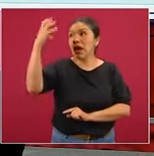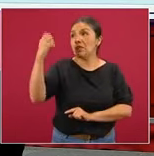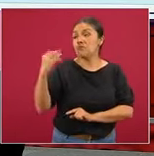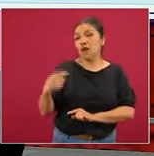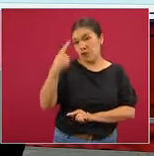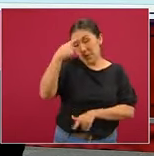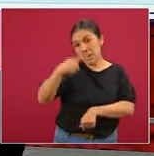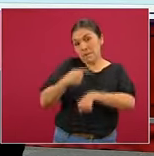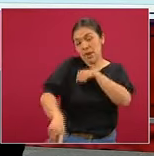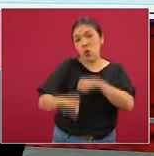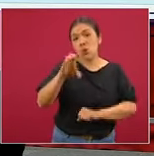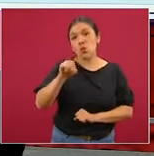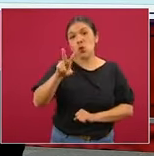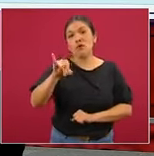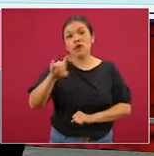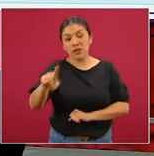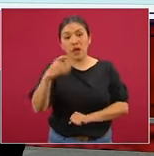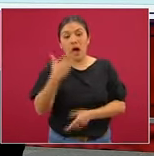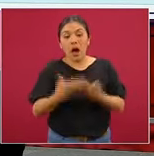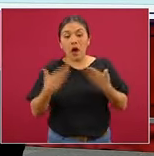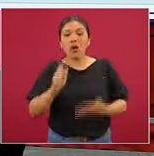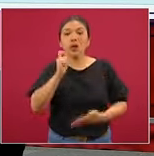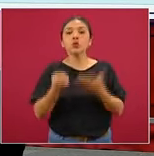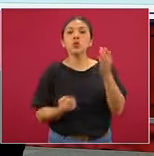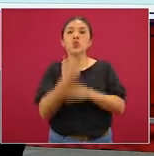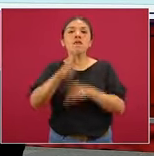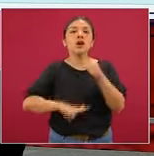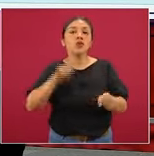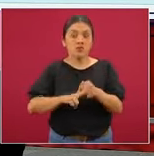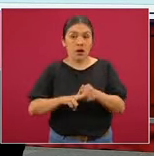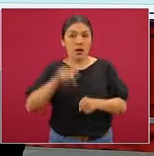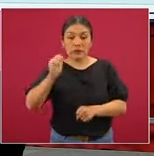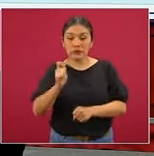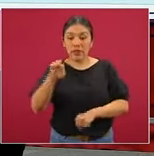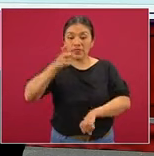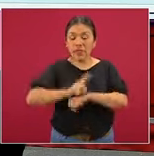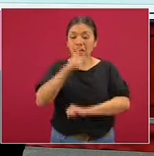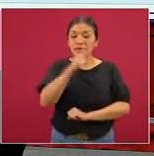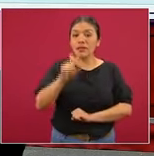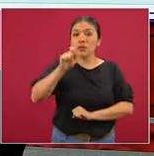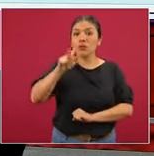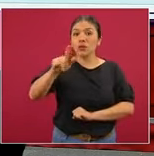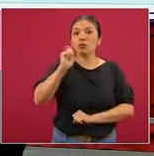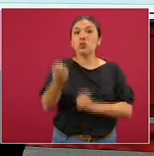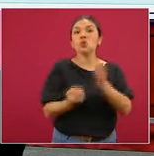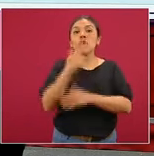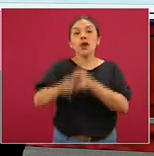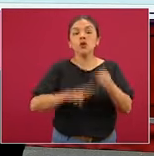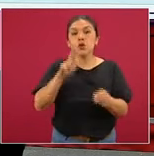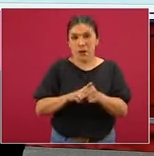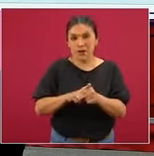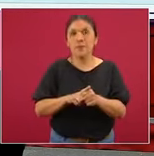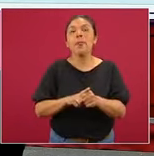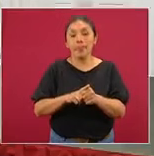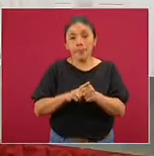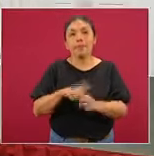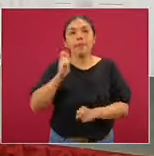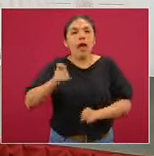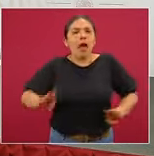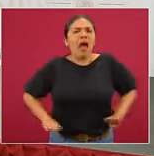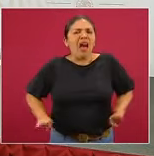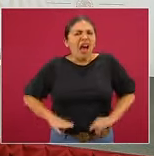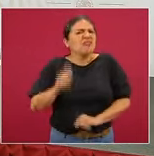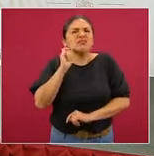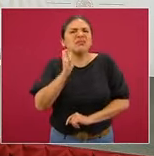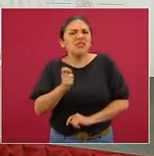riesgo COVID en esta nueva normalidad. De hecho, es el día 128 ya de la nueva normalidad, que se